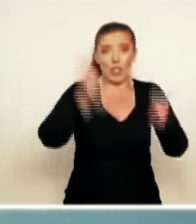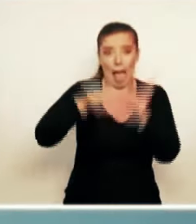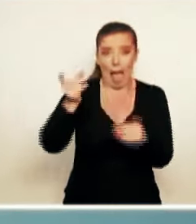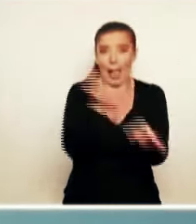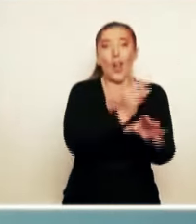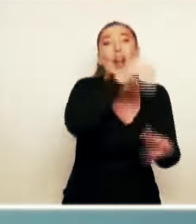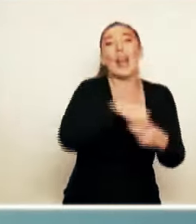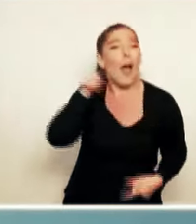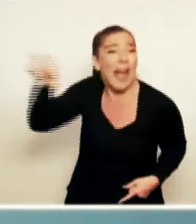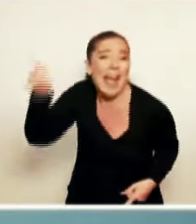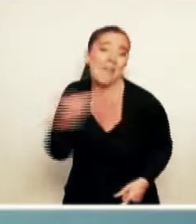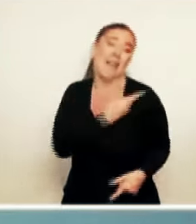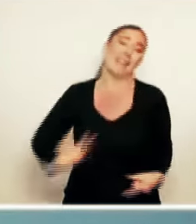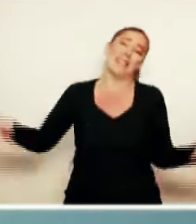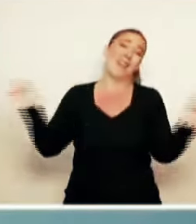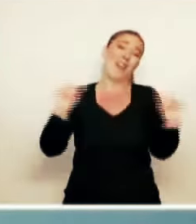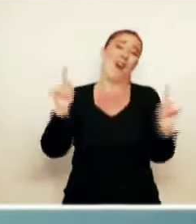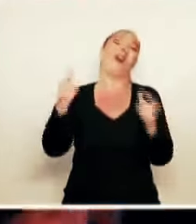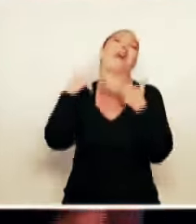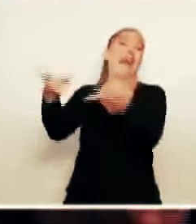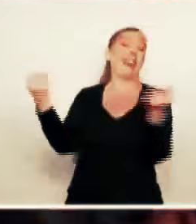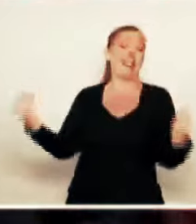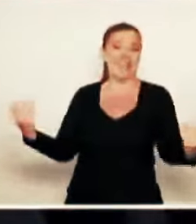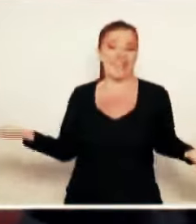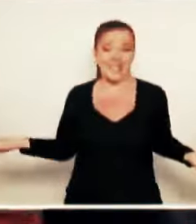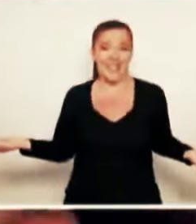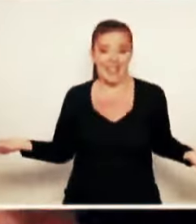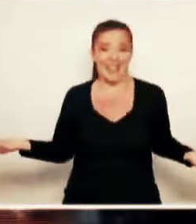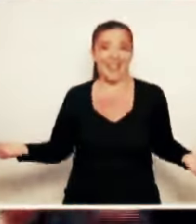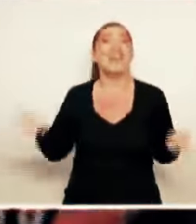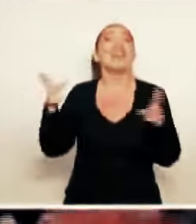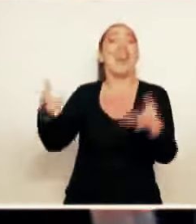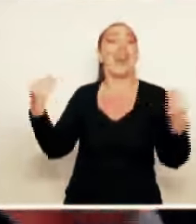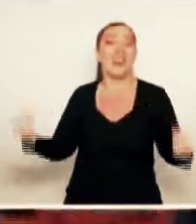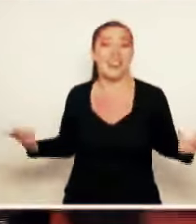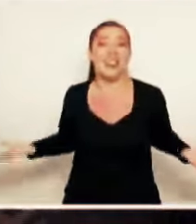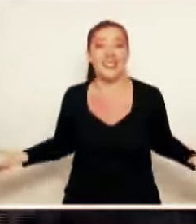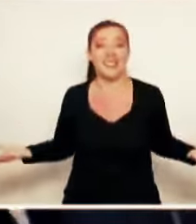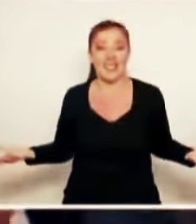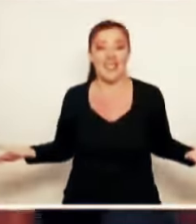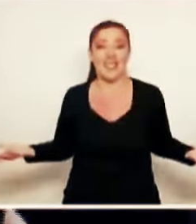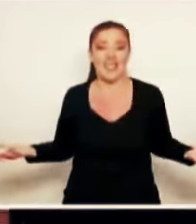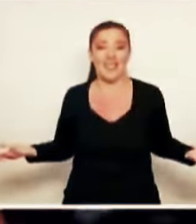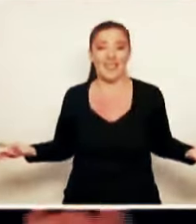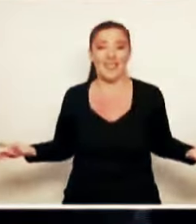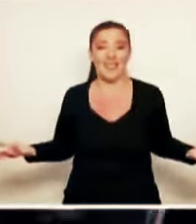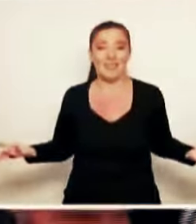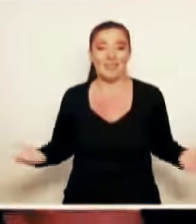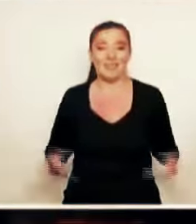presidente. ¿Pero qué está diciendo este hombre? ¿Qué está diciendo este hombre?